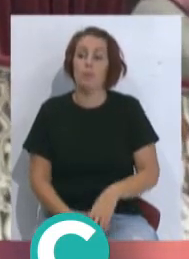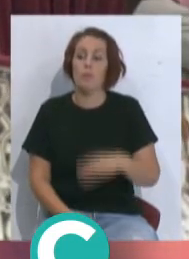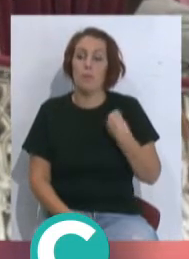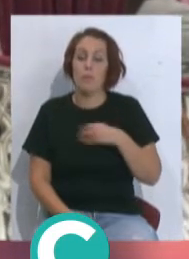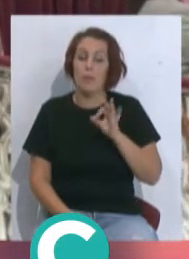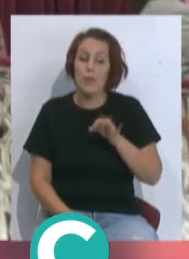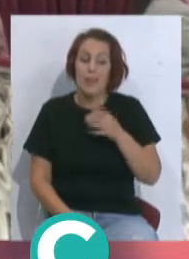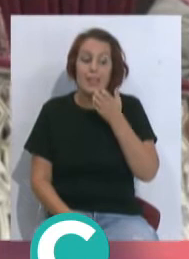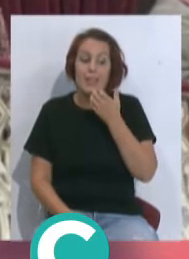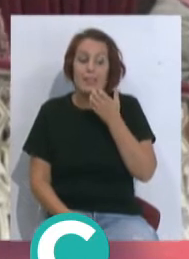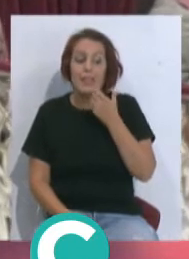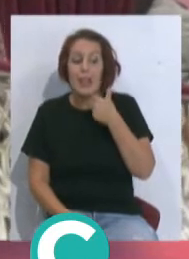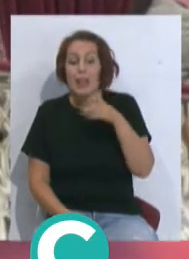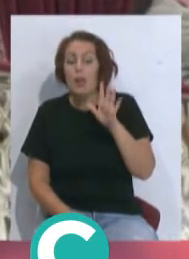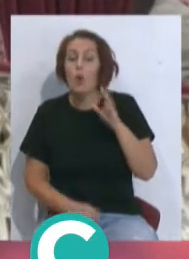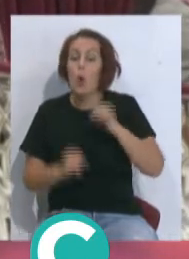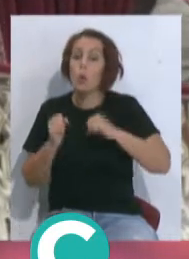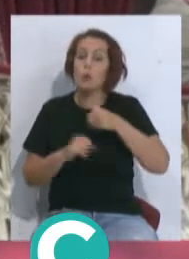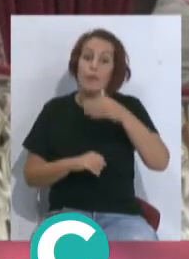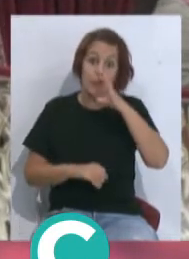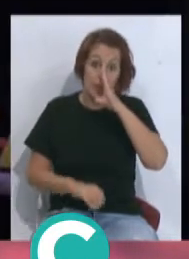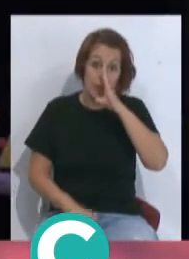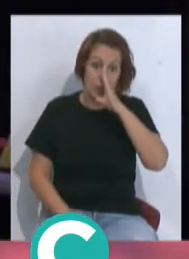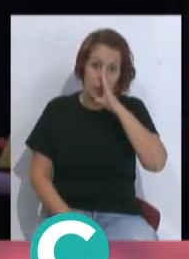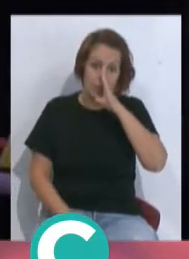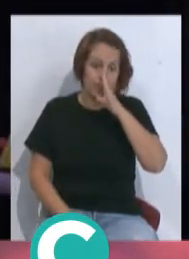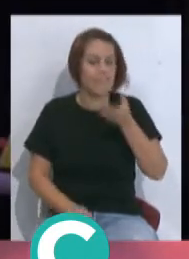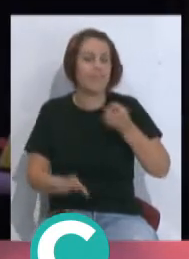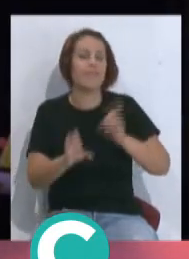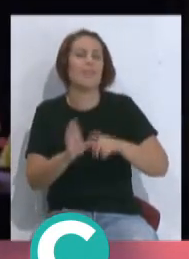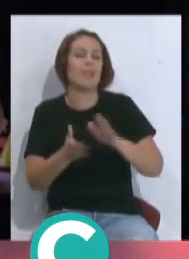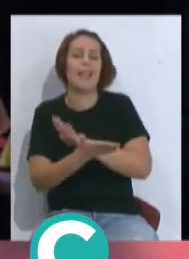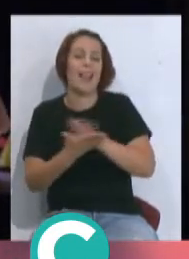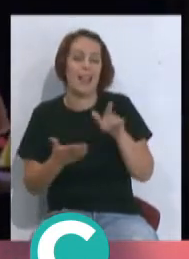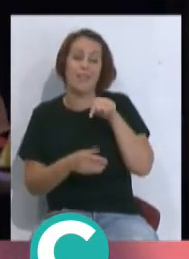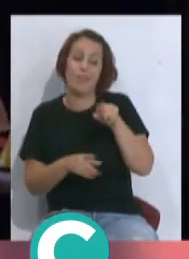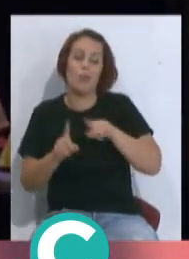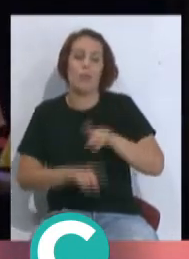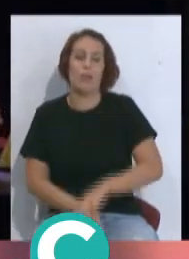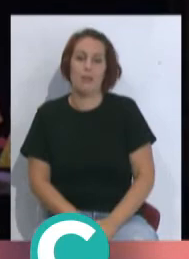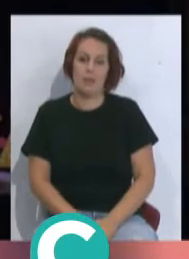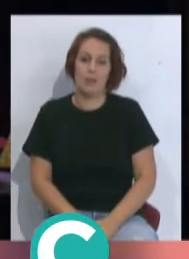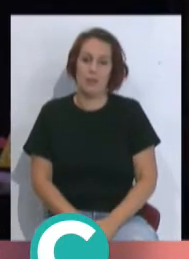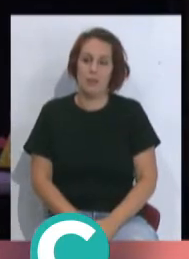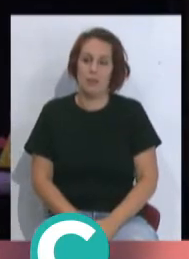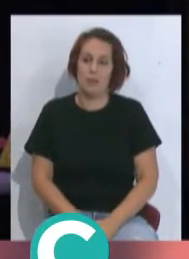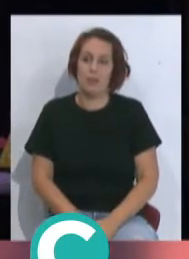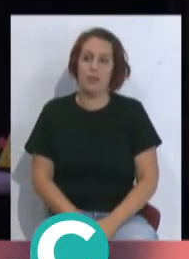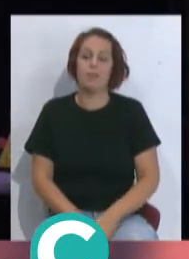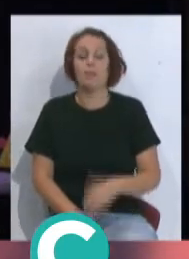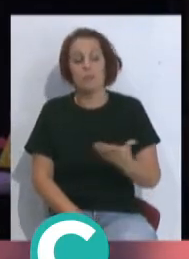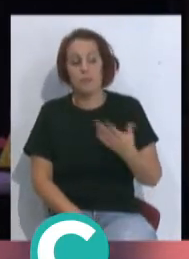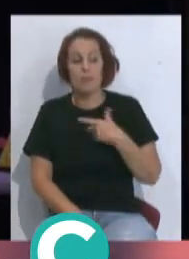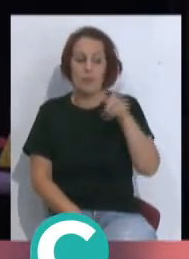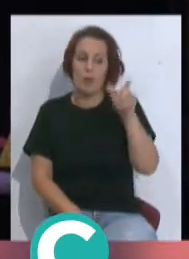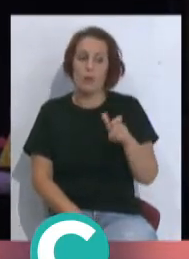los que es verdad que si ahora se dijera que el concurso sería en febrero, sí se caerían. Entonces sería el problema del concurso. Claro, lo que pasa es que alguien